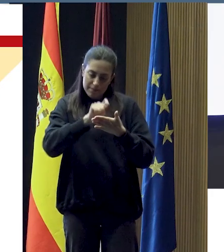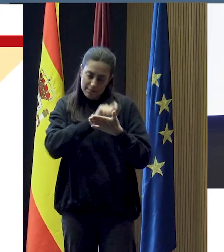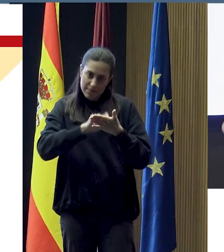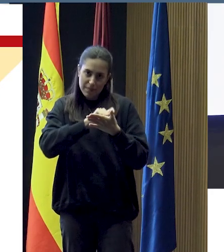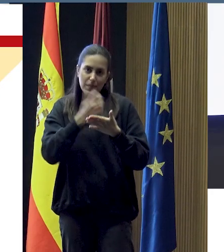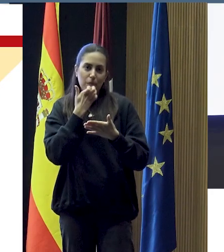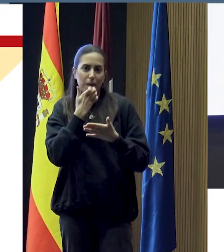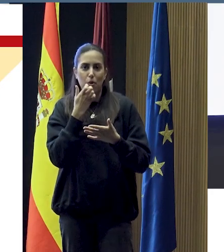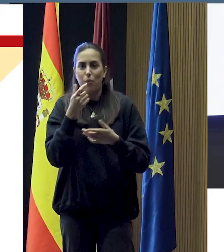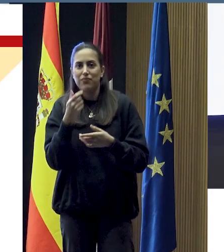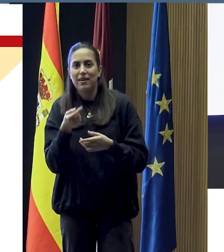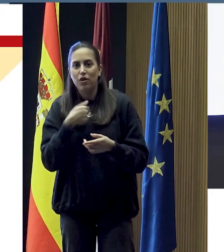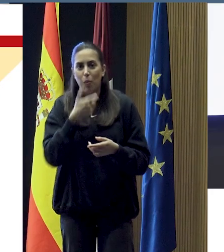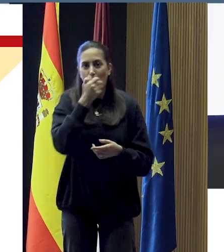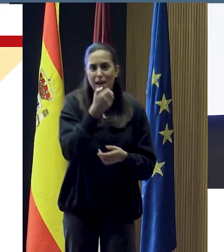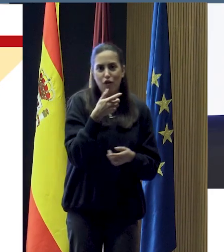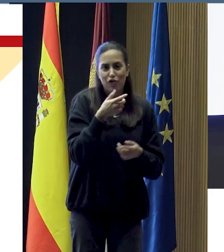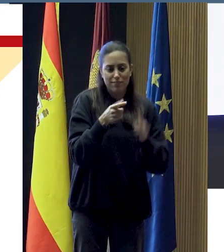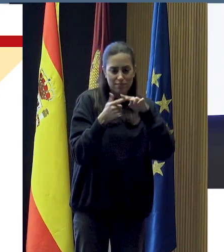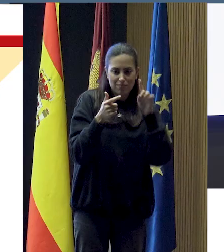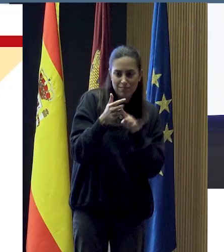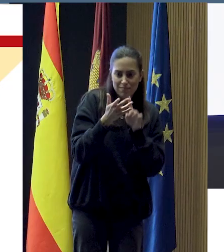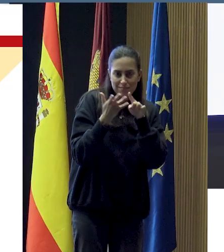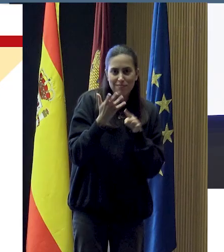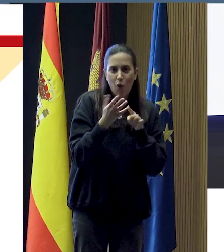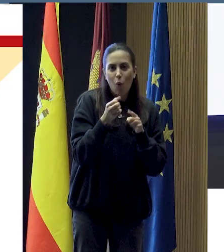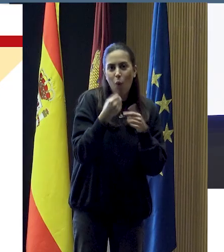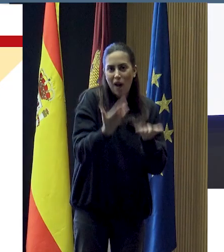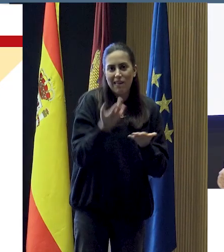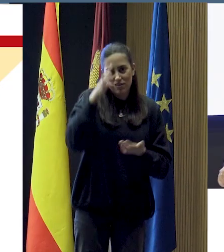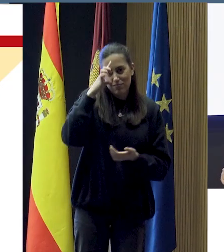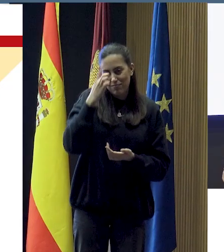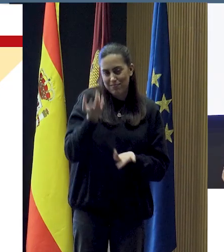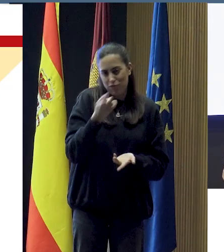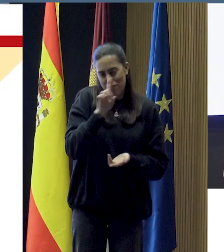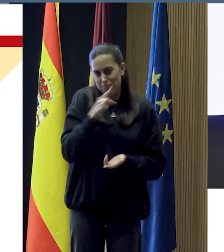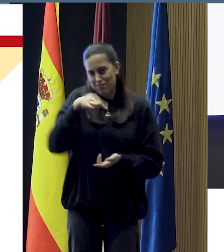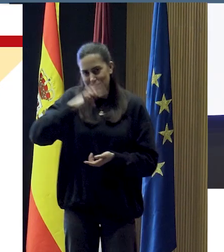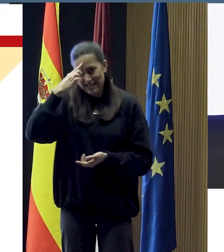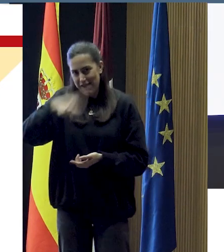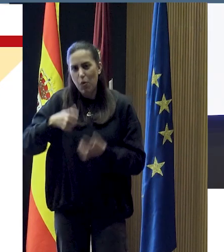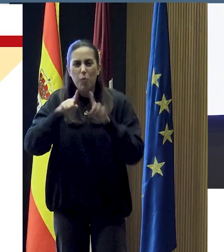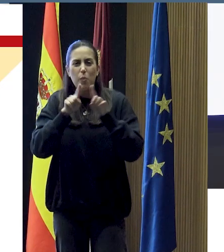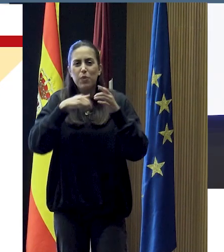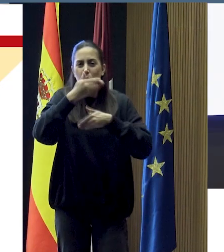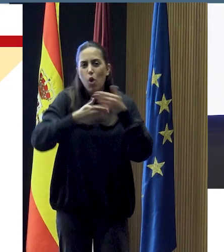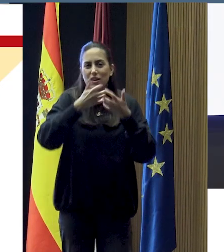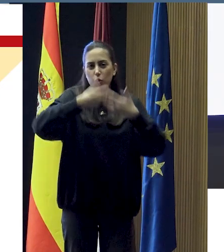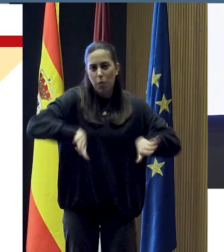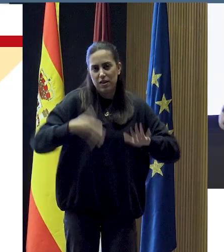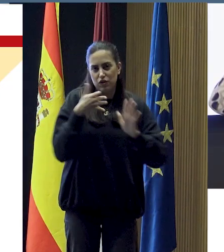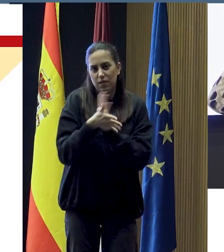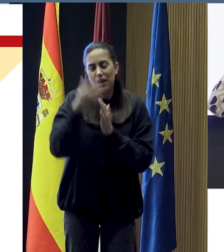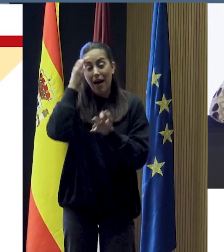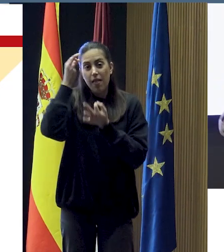recordar con qué dedos cogemos el bolígrafo. Simplemente lo cogemos y sabemos que la punta la tenemos que apoyar en el papel. Esos son datos